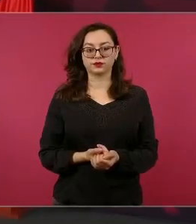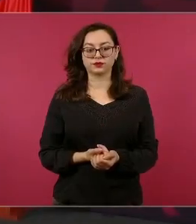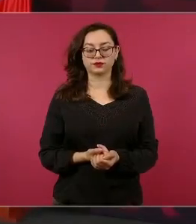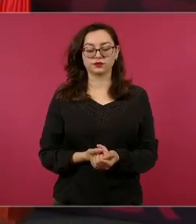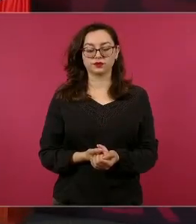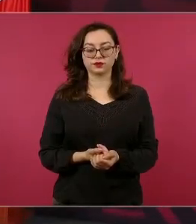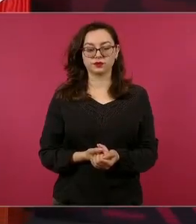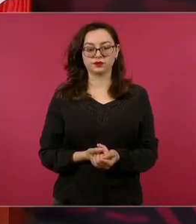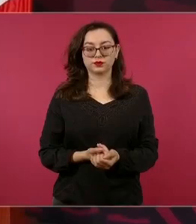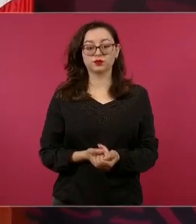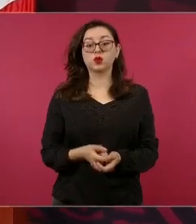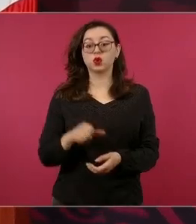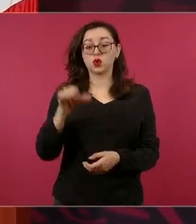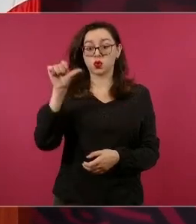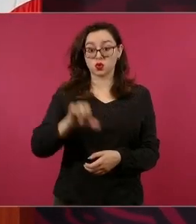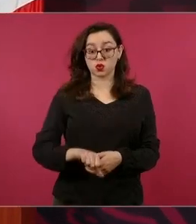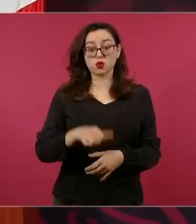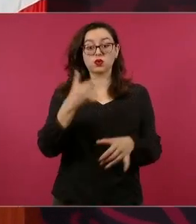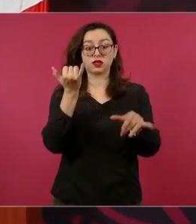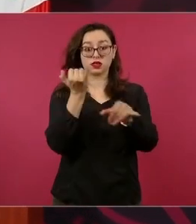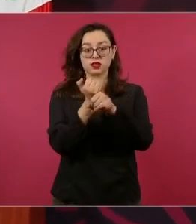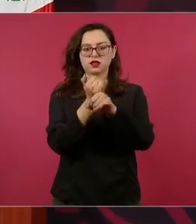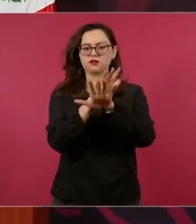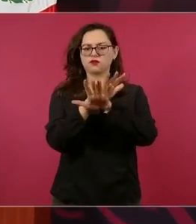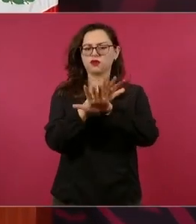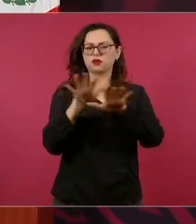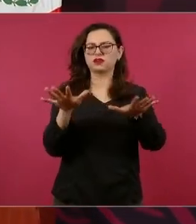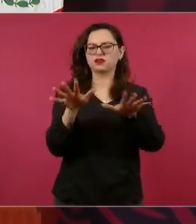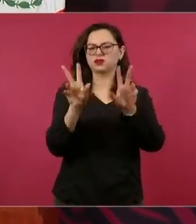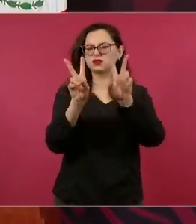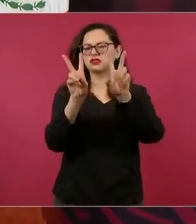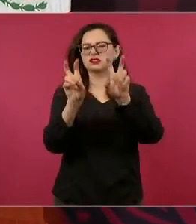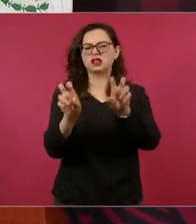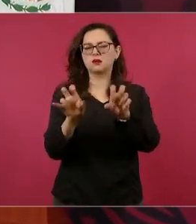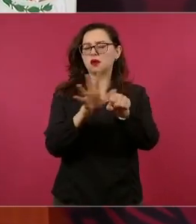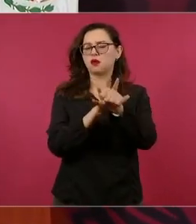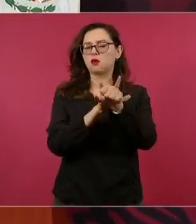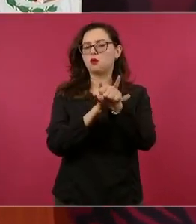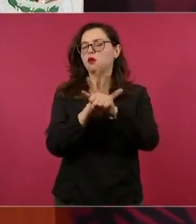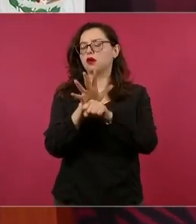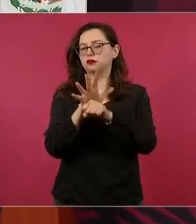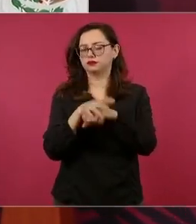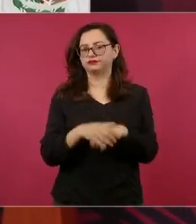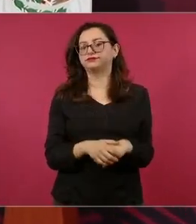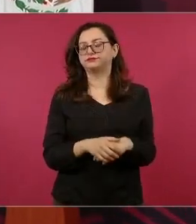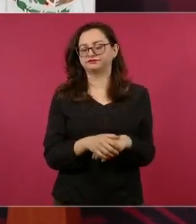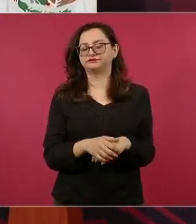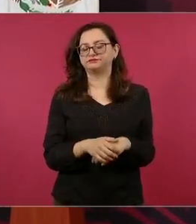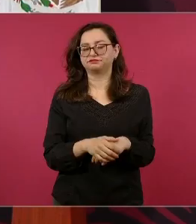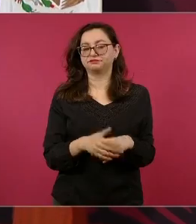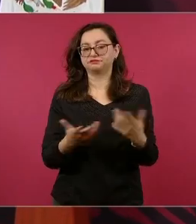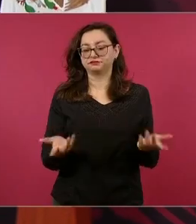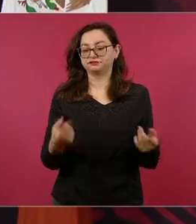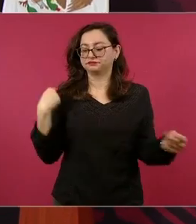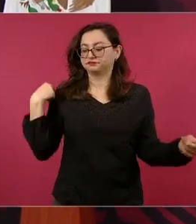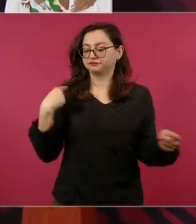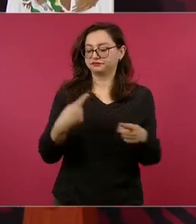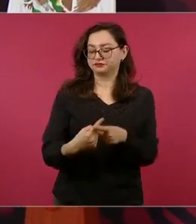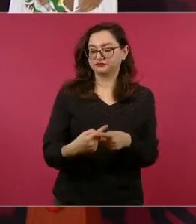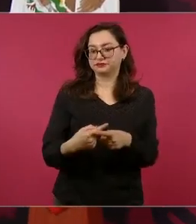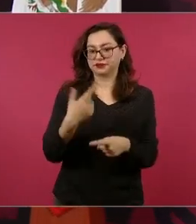cómo vamos en los dos aeropuertos que se